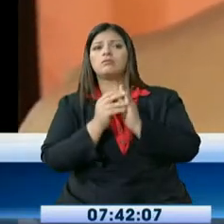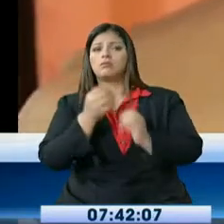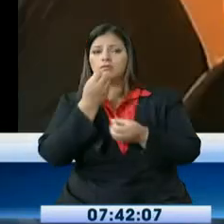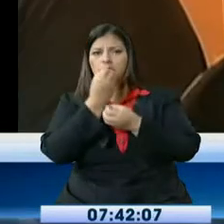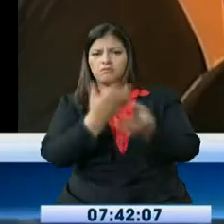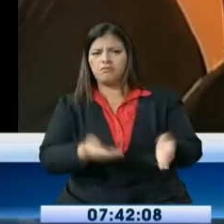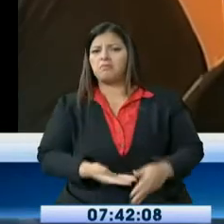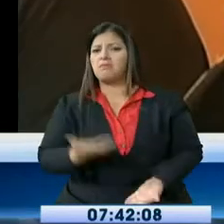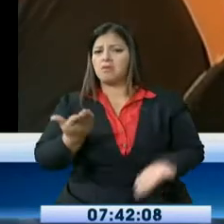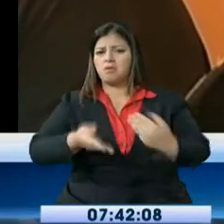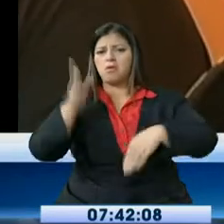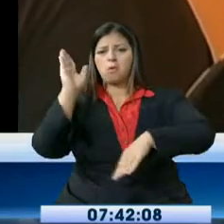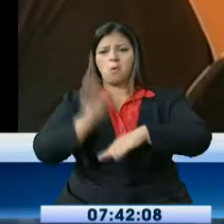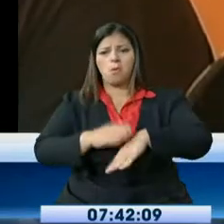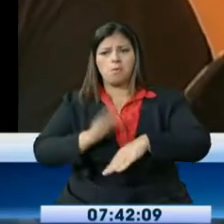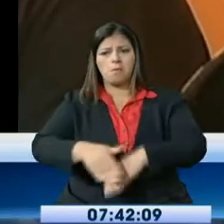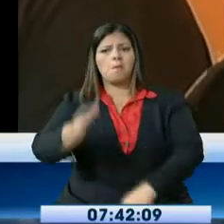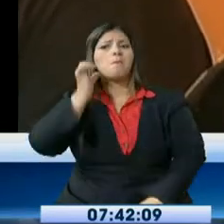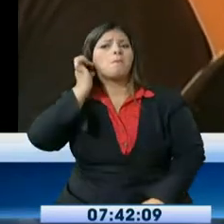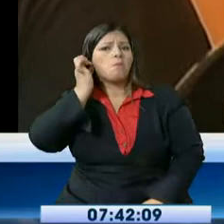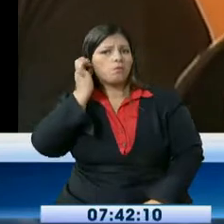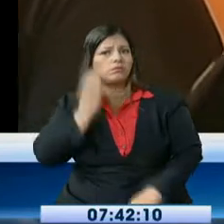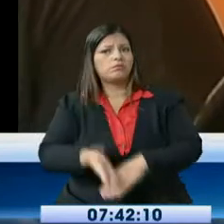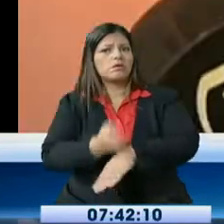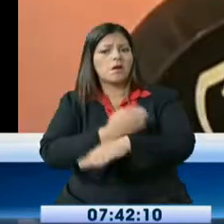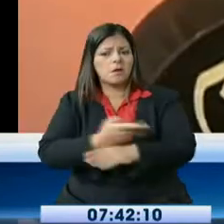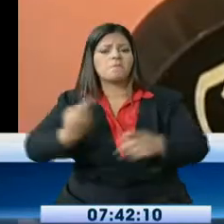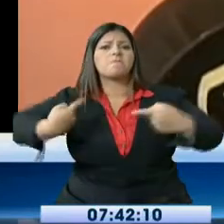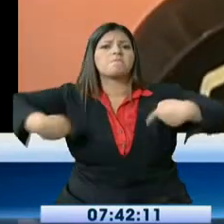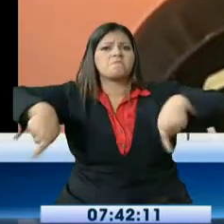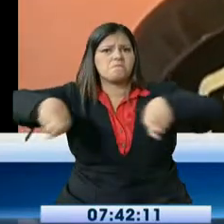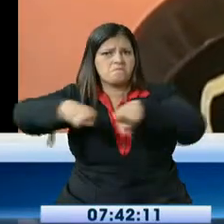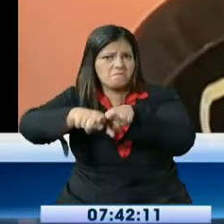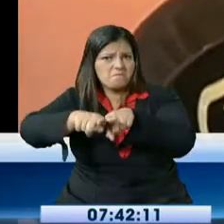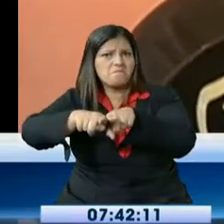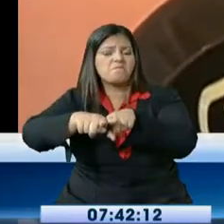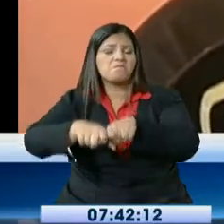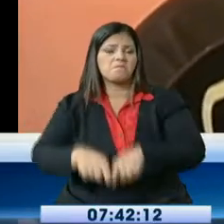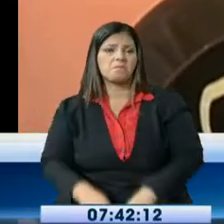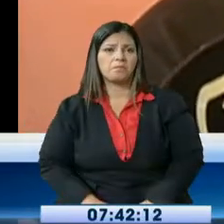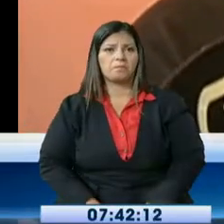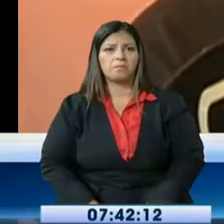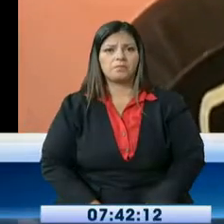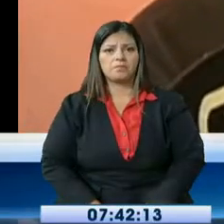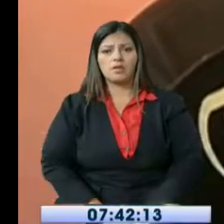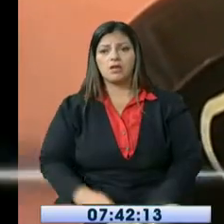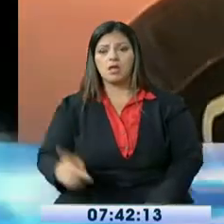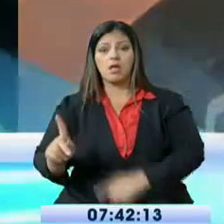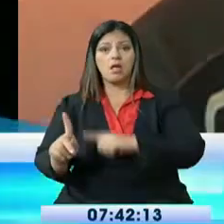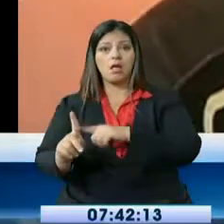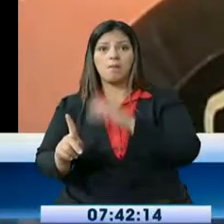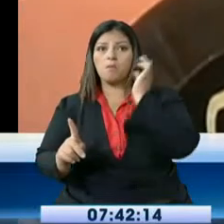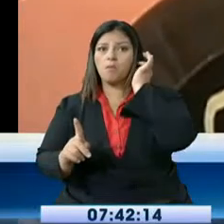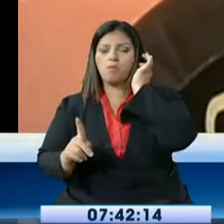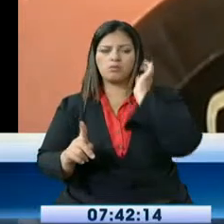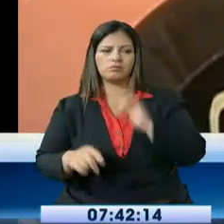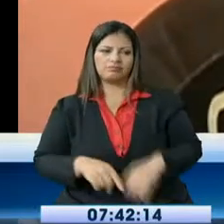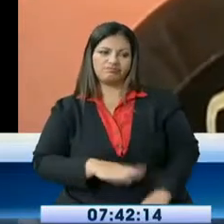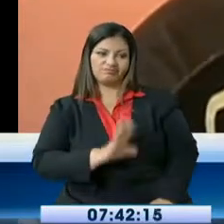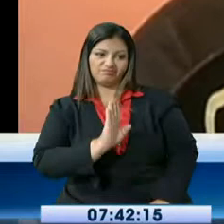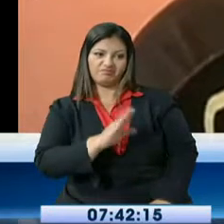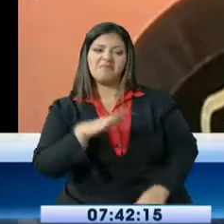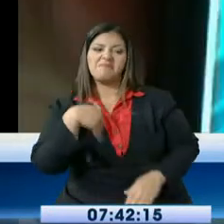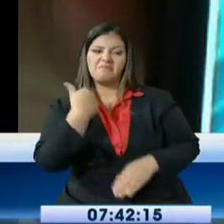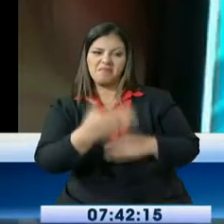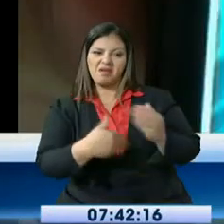hecho. Ella, lo único que a ella le interesaba era la plata, porque ni la hija la quiere. O sea, ella había dicho inclusive que no quería ni plata, sino que quería verlo o preso